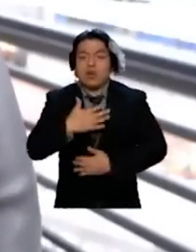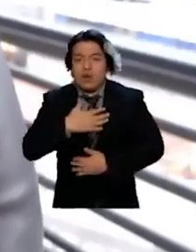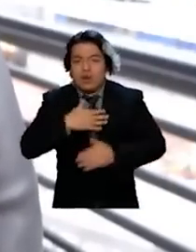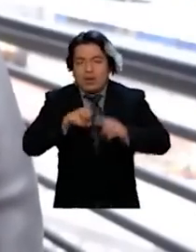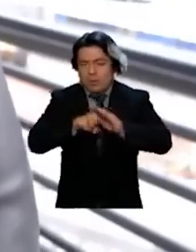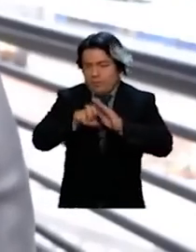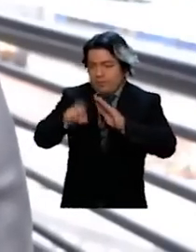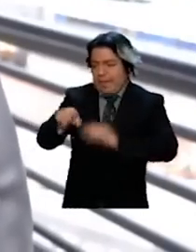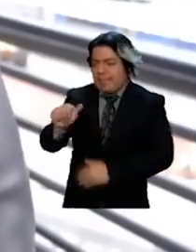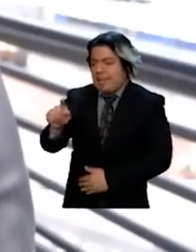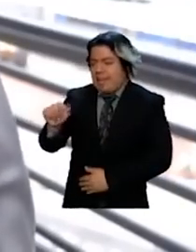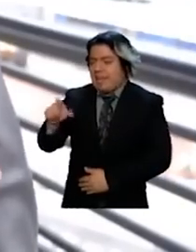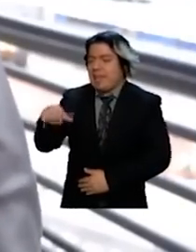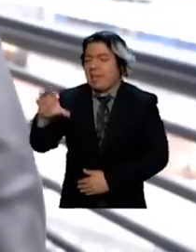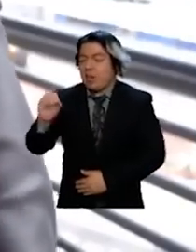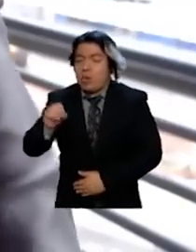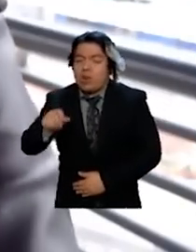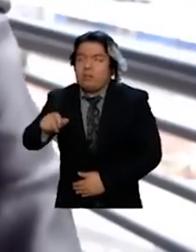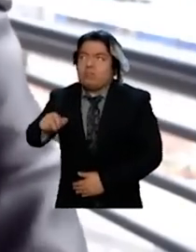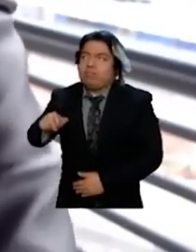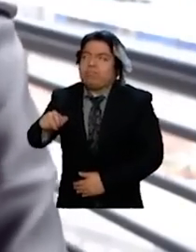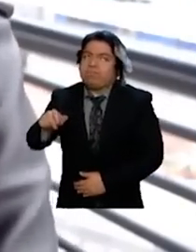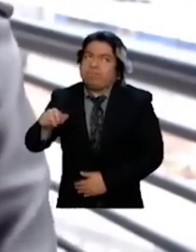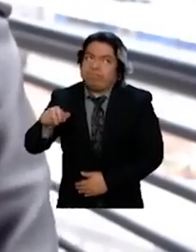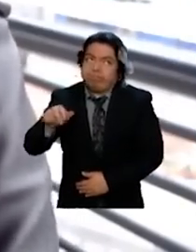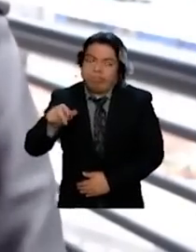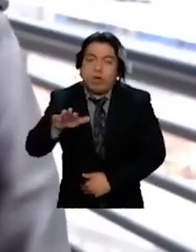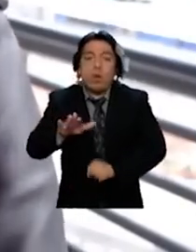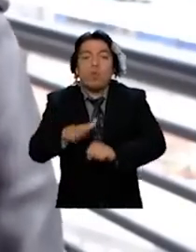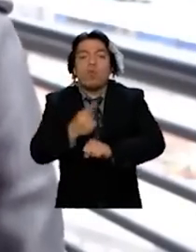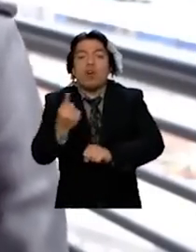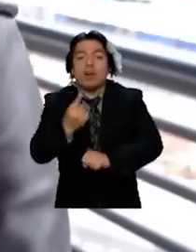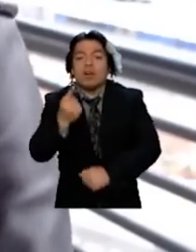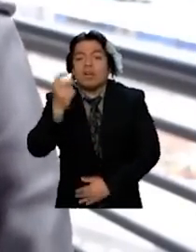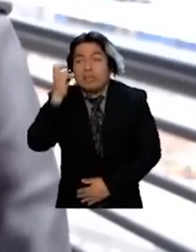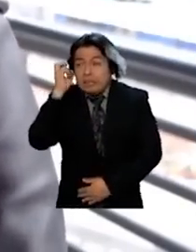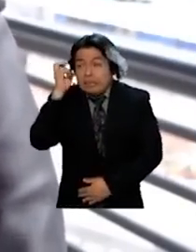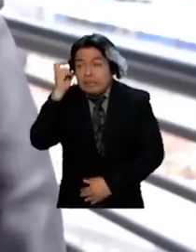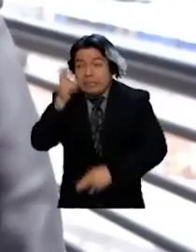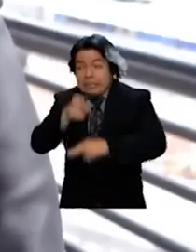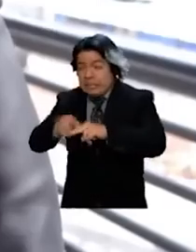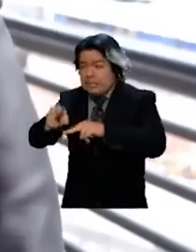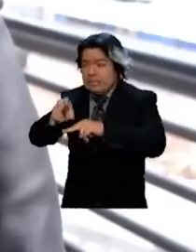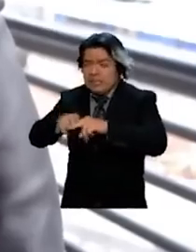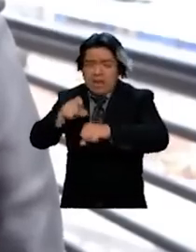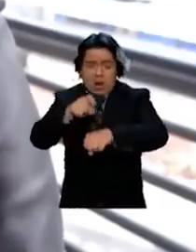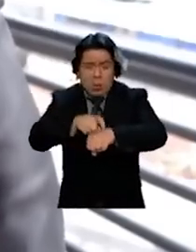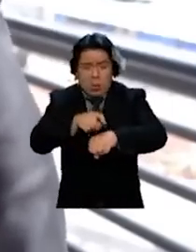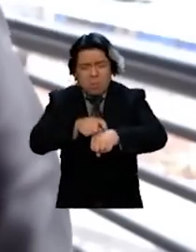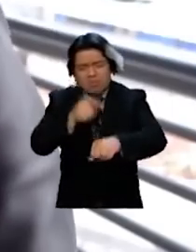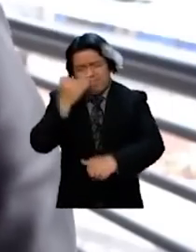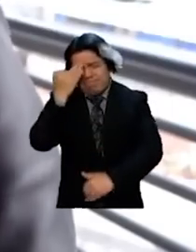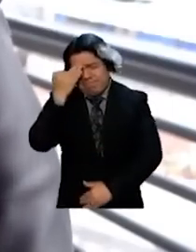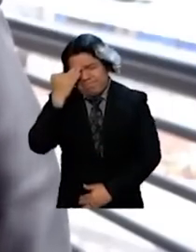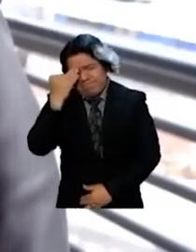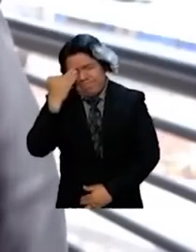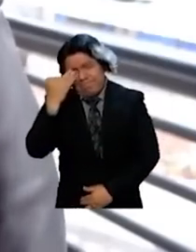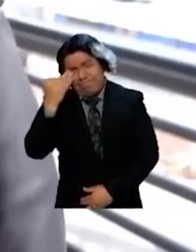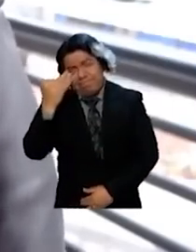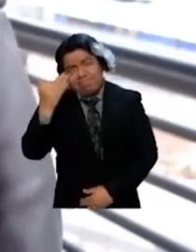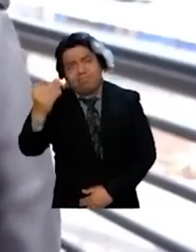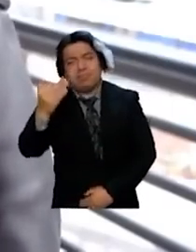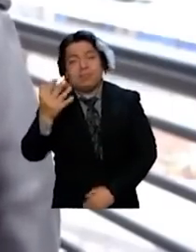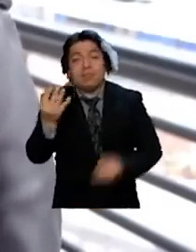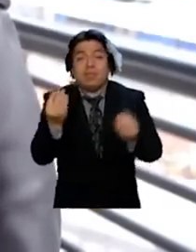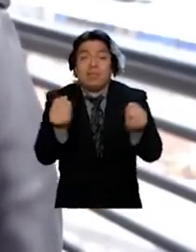en Atlantilco y tengo que caminar, porque justamente si tomo el camión de hace mucho tiempo y de hecho viene muy lleno.